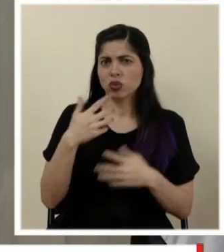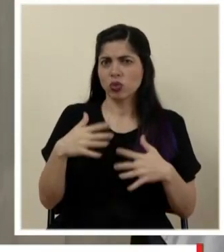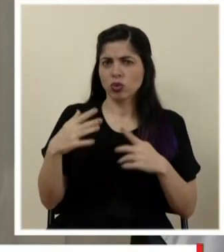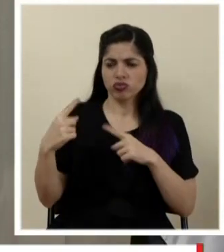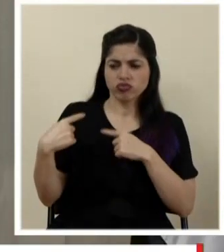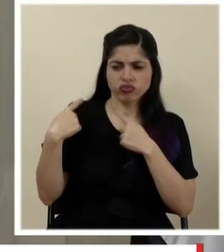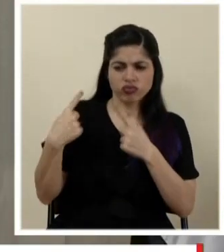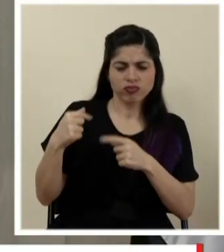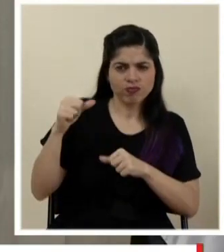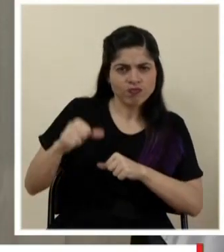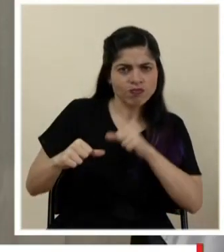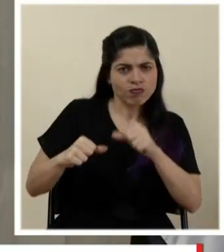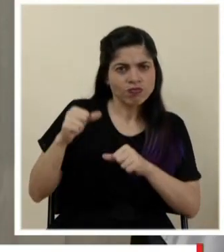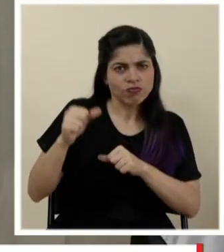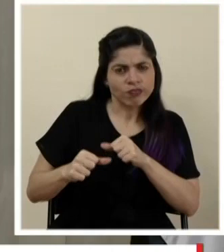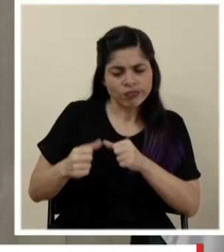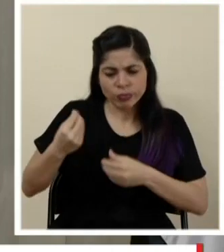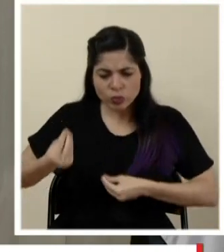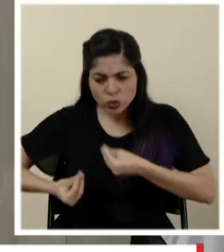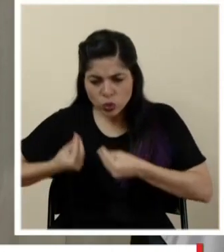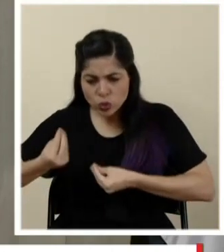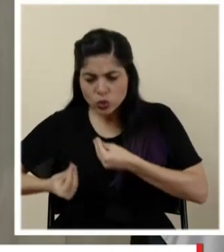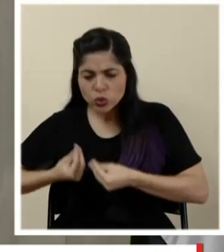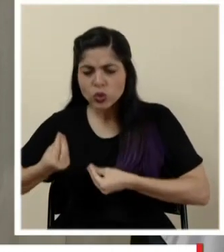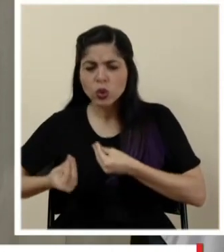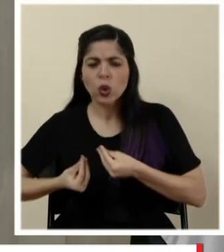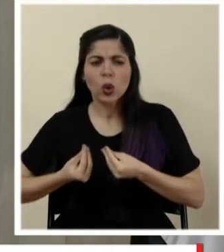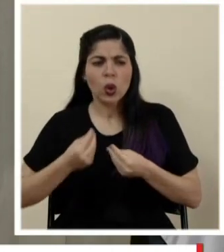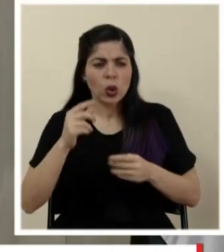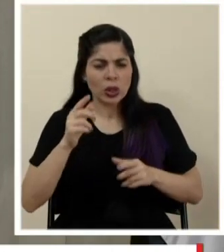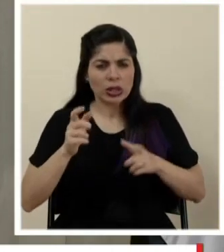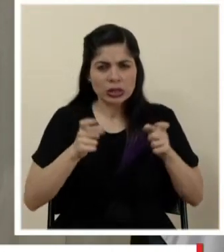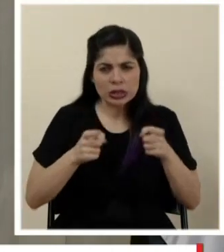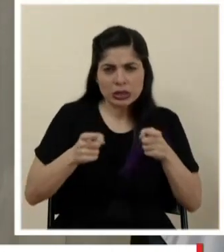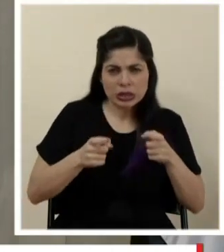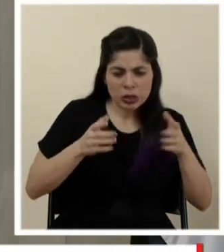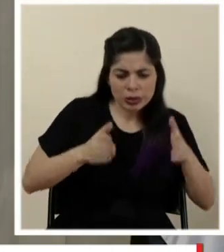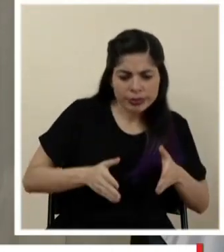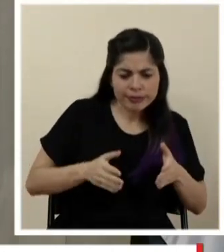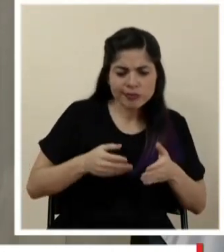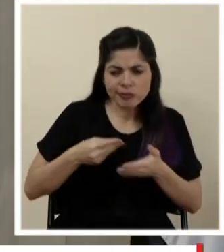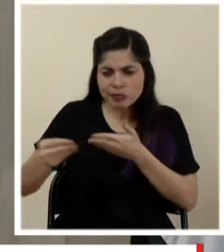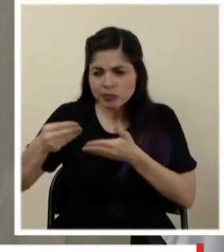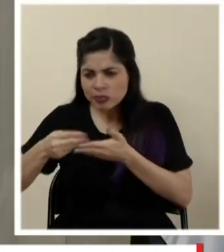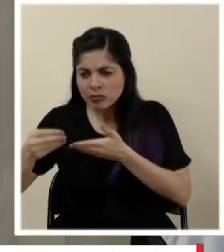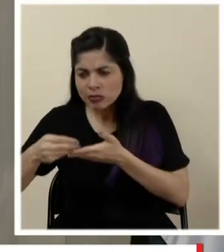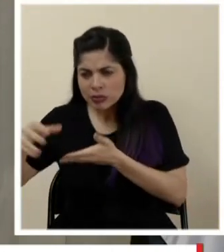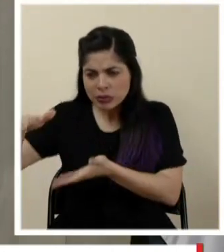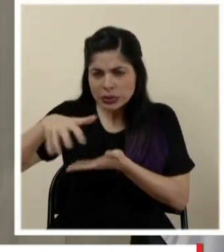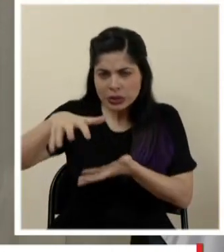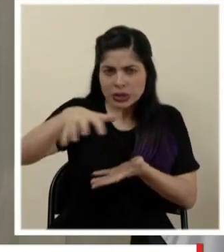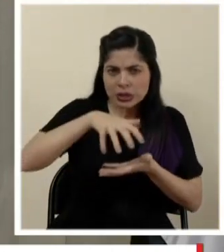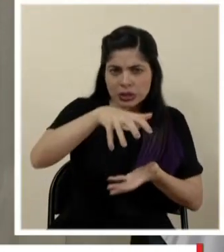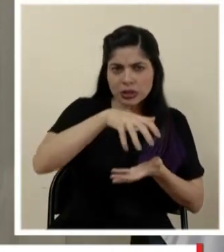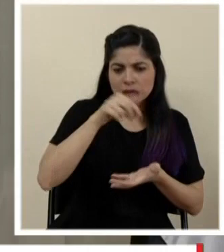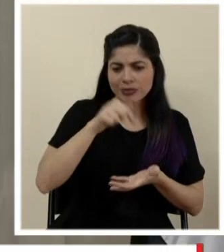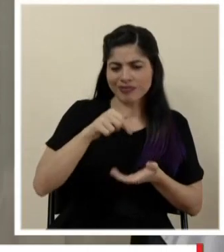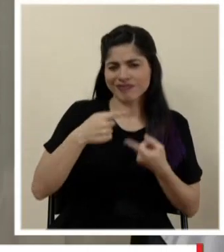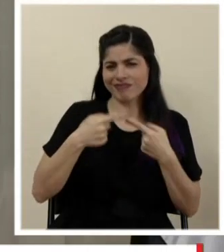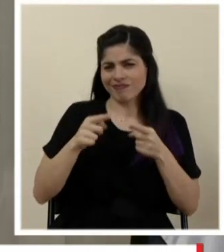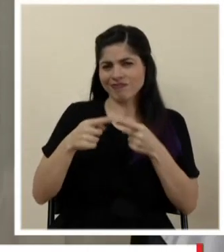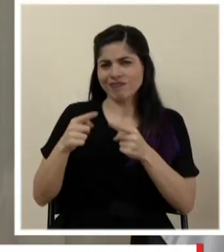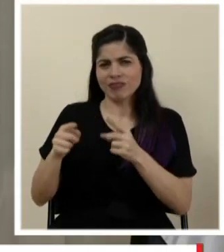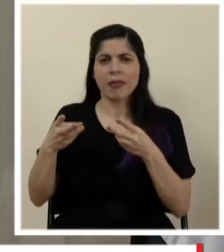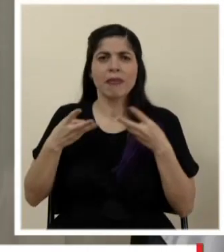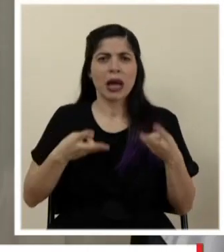esfuerzo de producción, de logística y aprovisionamiento y compra de toda clase